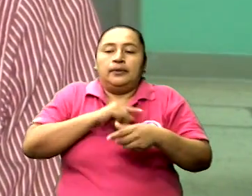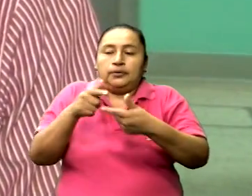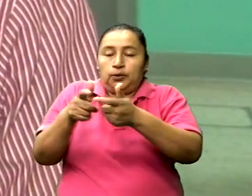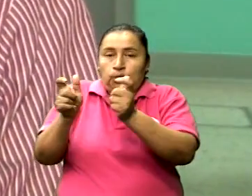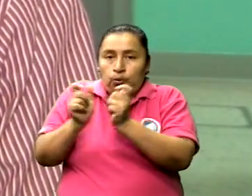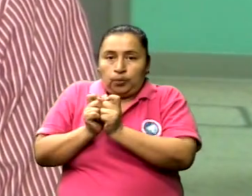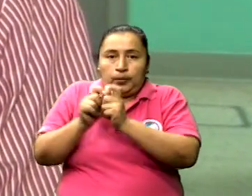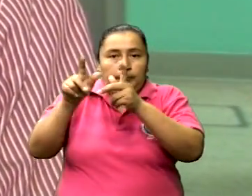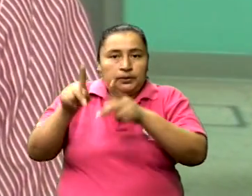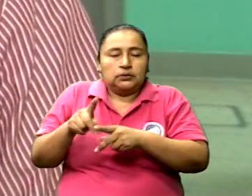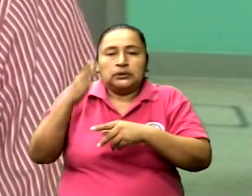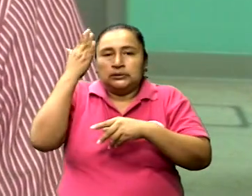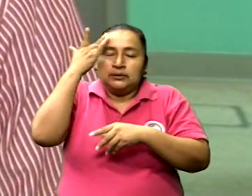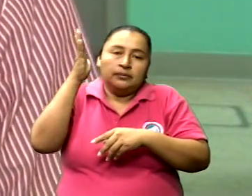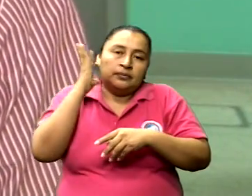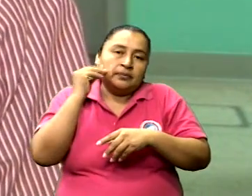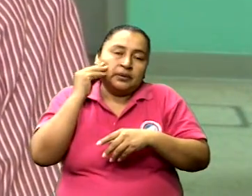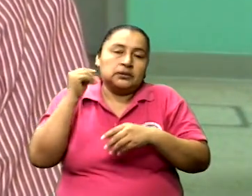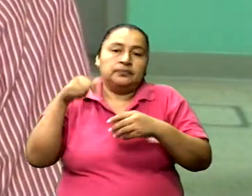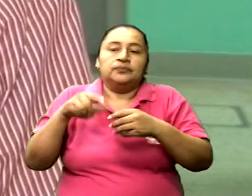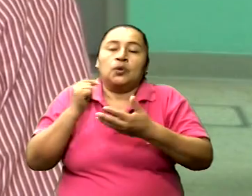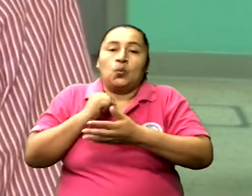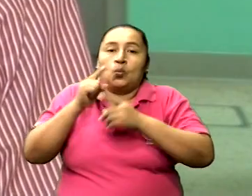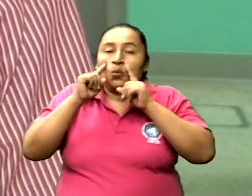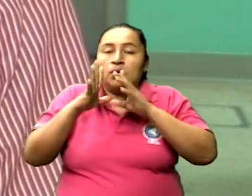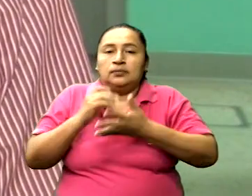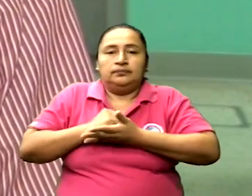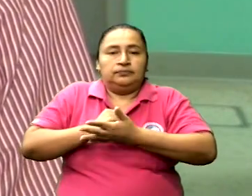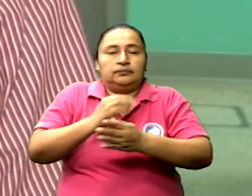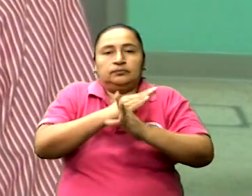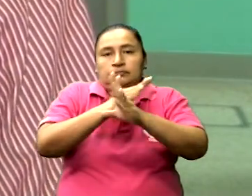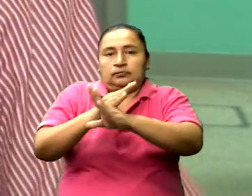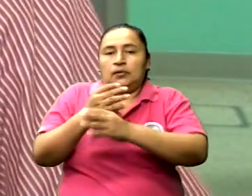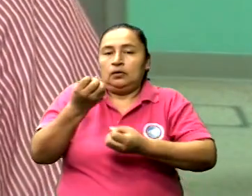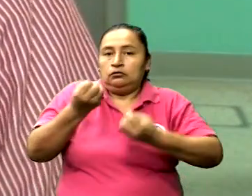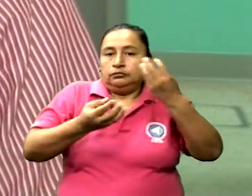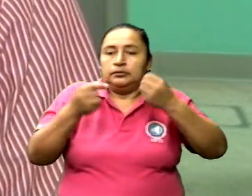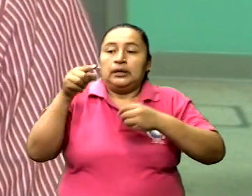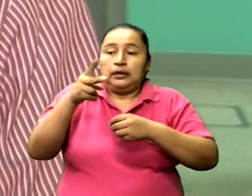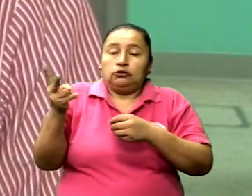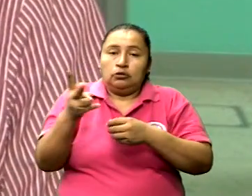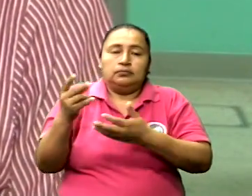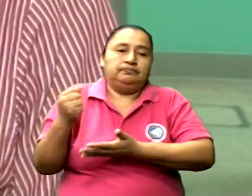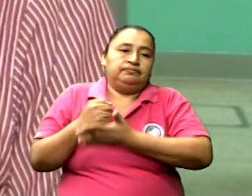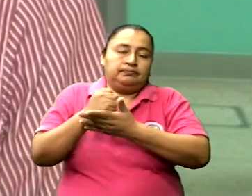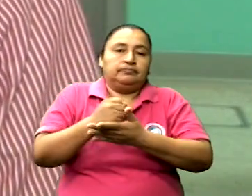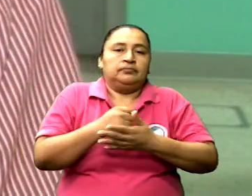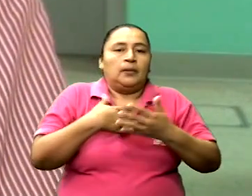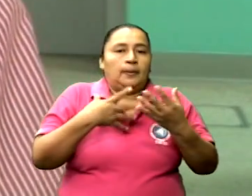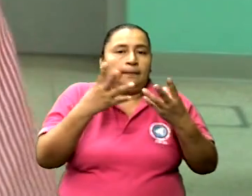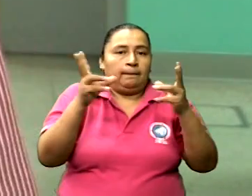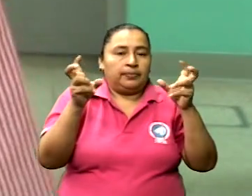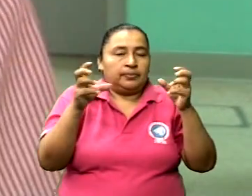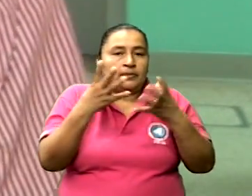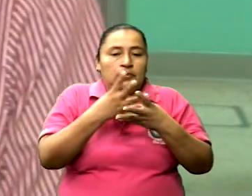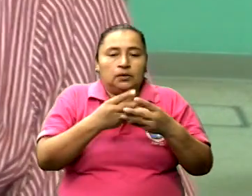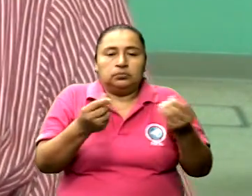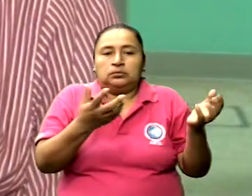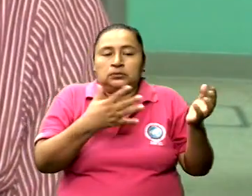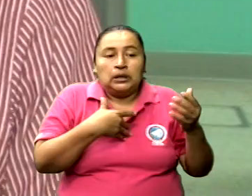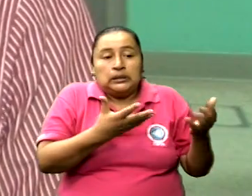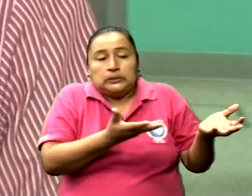primeros auxilios, en coordinación con la Brigada de Prevención de Incendios, va a resolver el tema de la